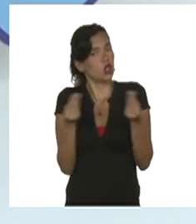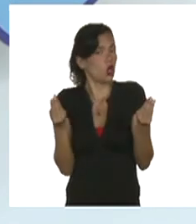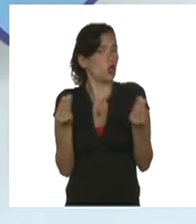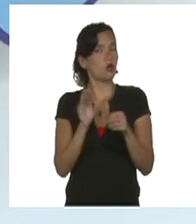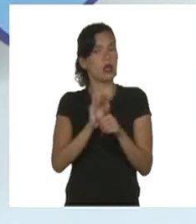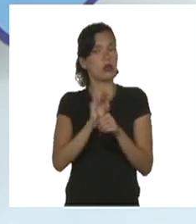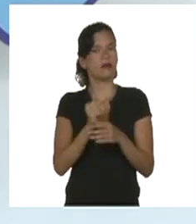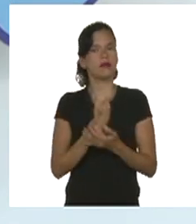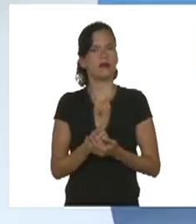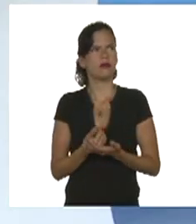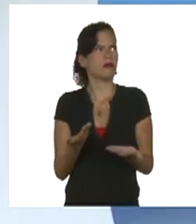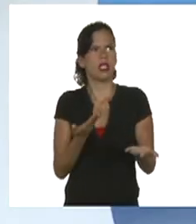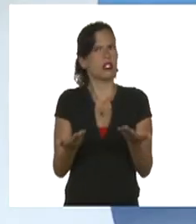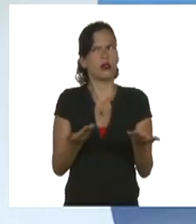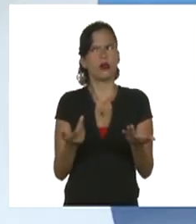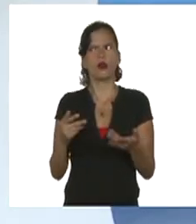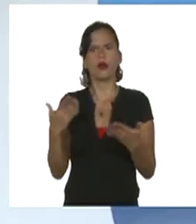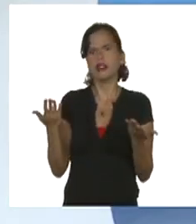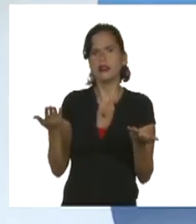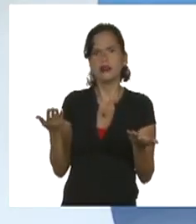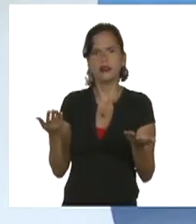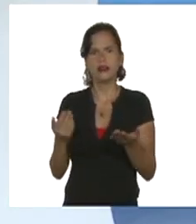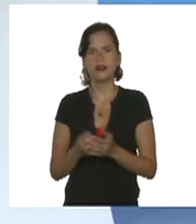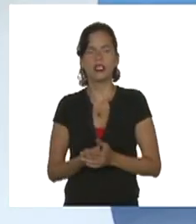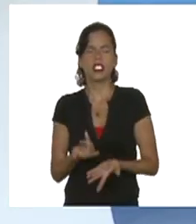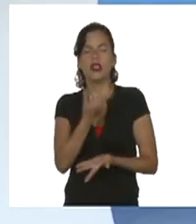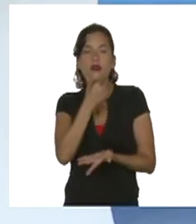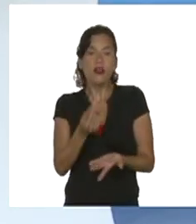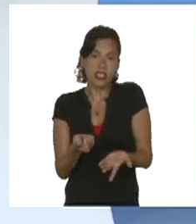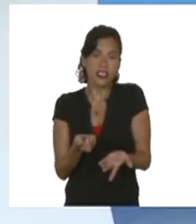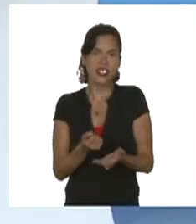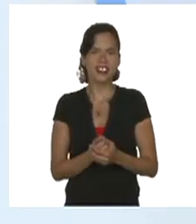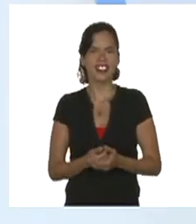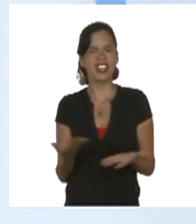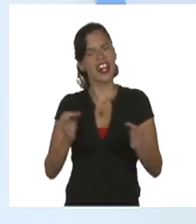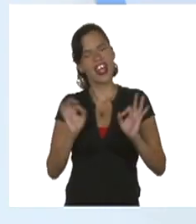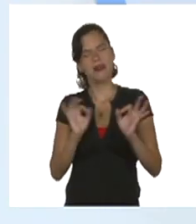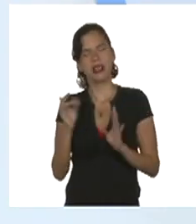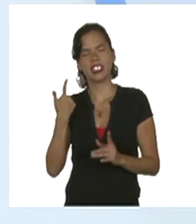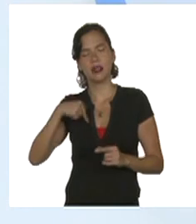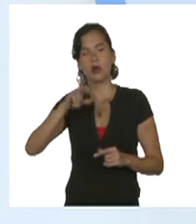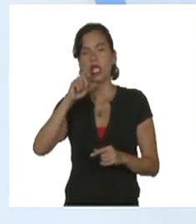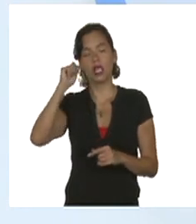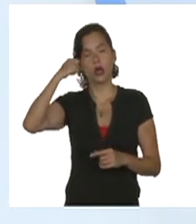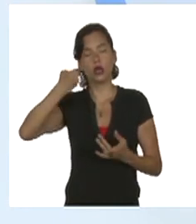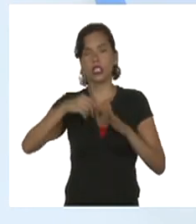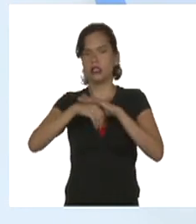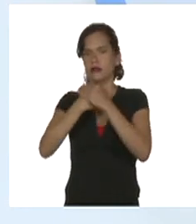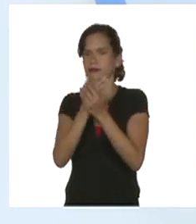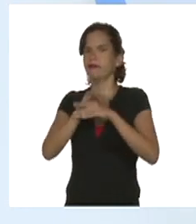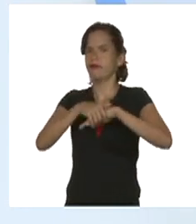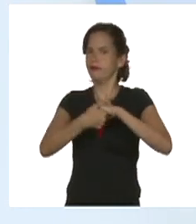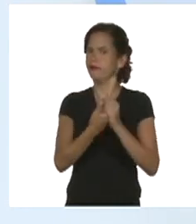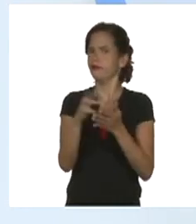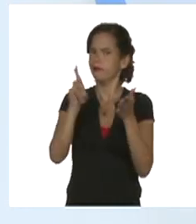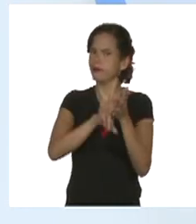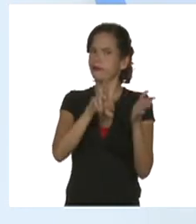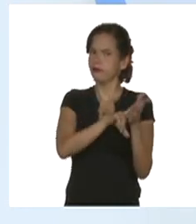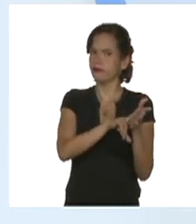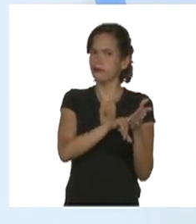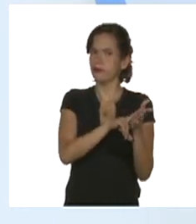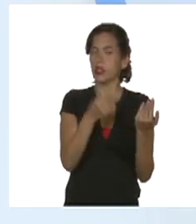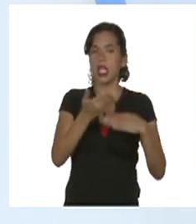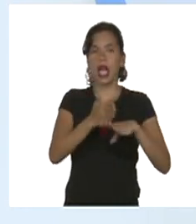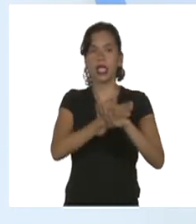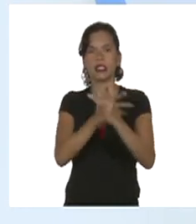nos cuidamos. Pero ¿cómo podemos hacer esto, Guillermo? Es muy fácil, Julián. Solo debemos recordar el lavado frecuente de las manos con agua y jabón. Y